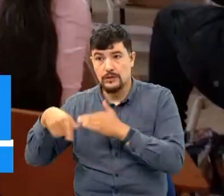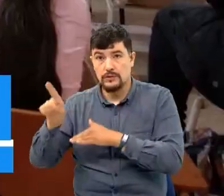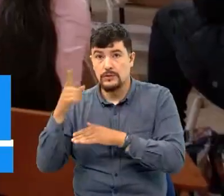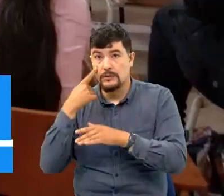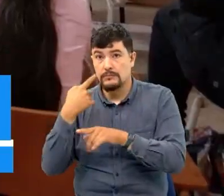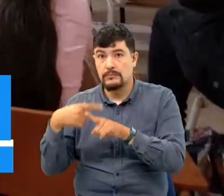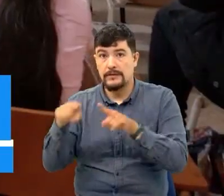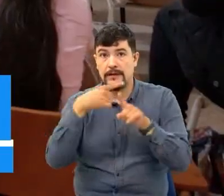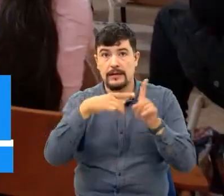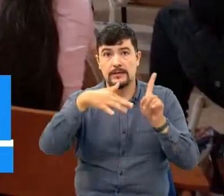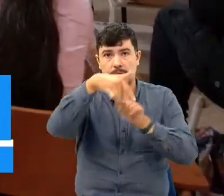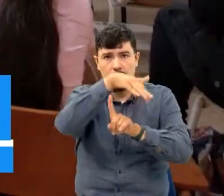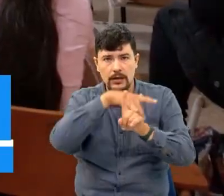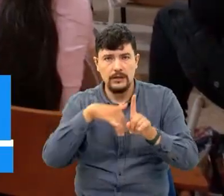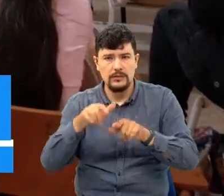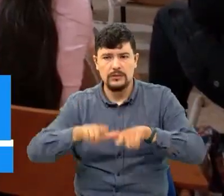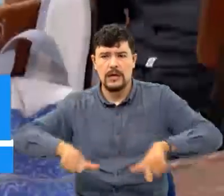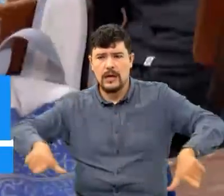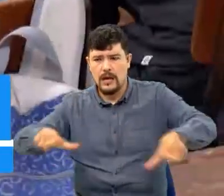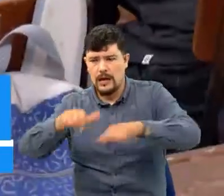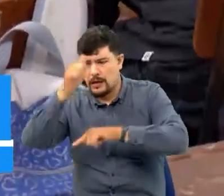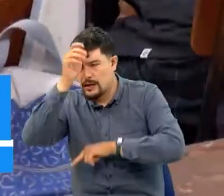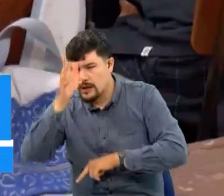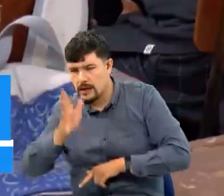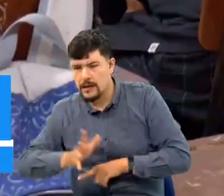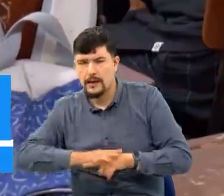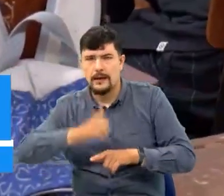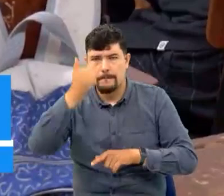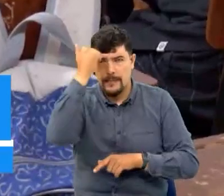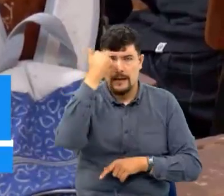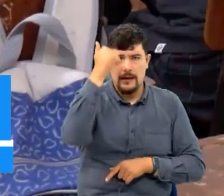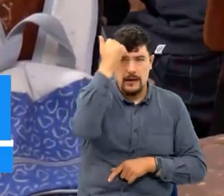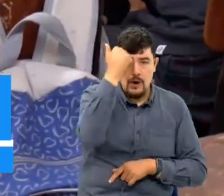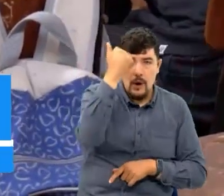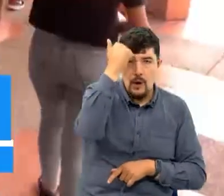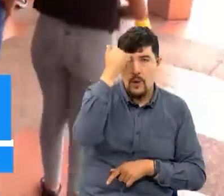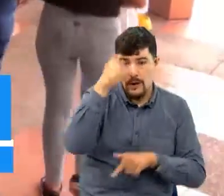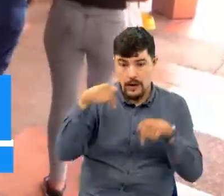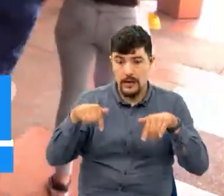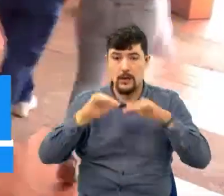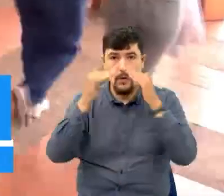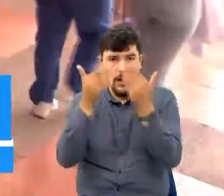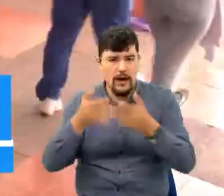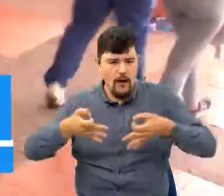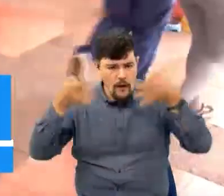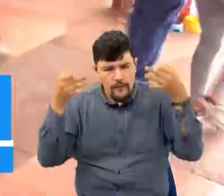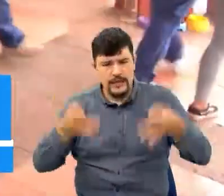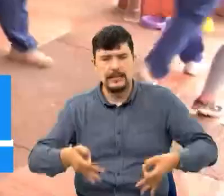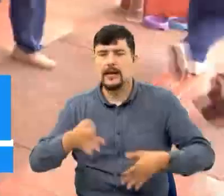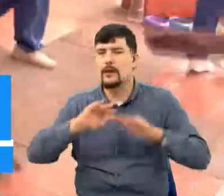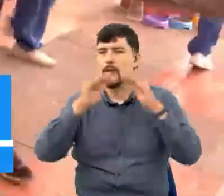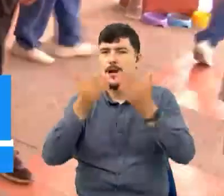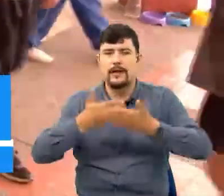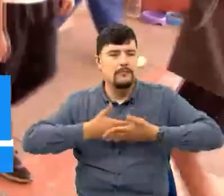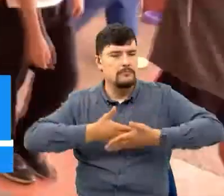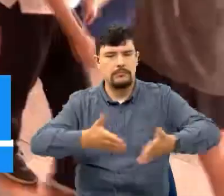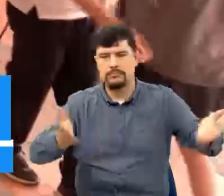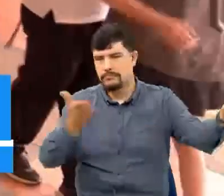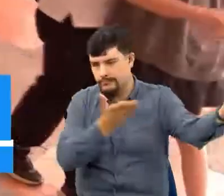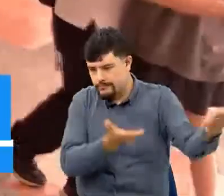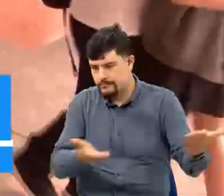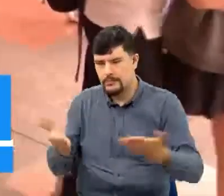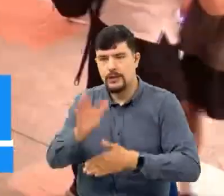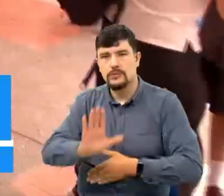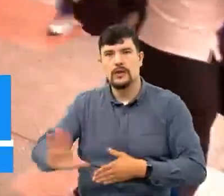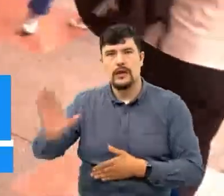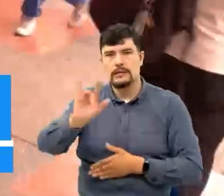variedad de espacios lúdicos, pedagógicos, es de carácter oficial. Las puertas siempre están abiertas para atenderlos,